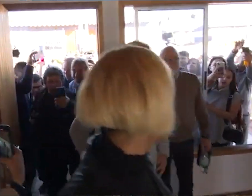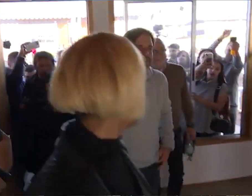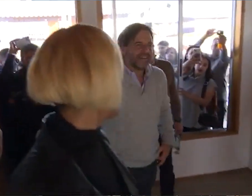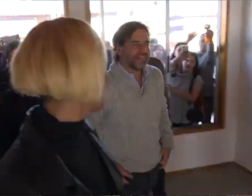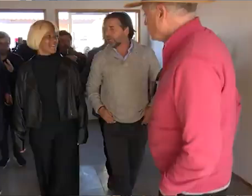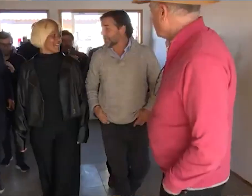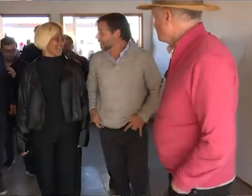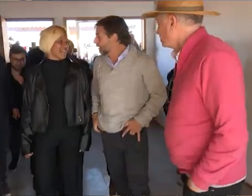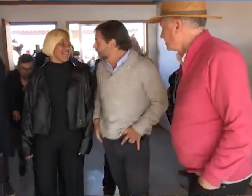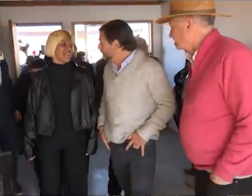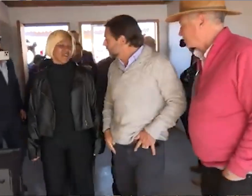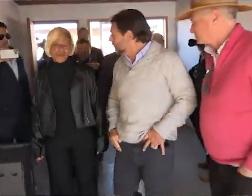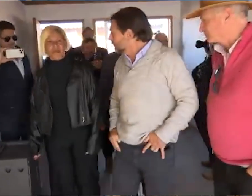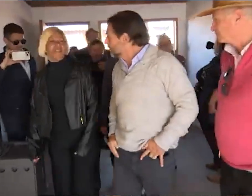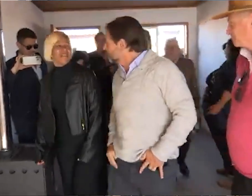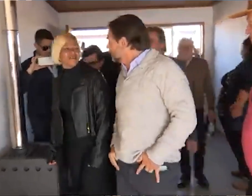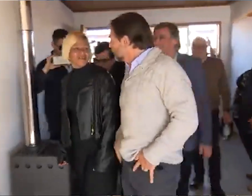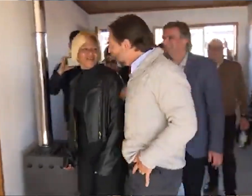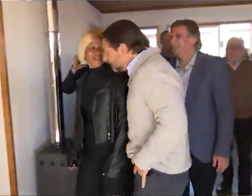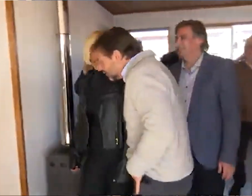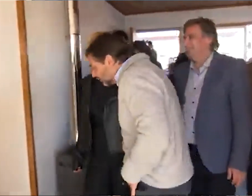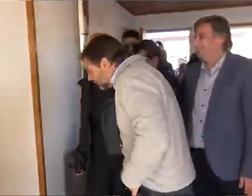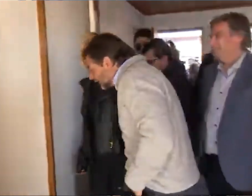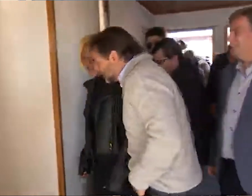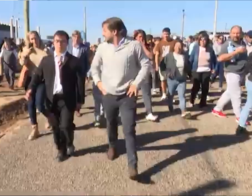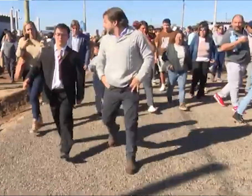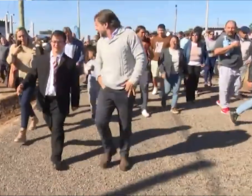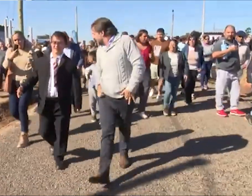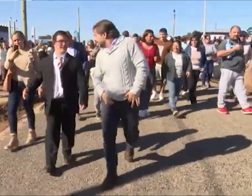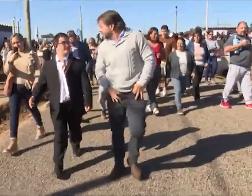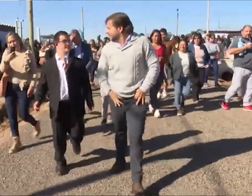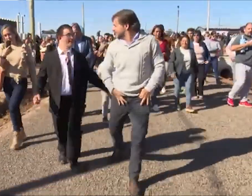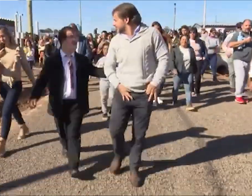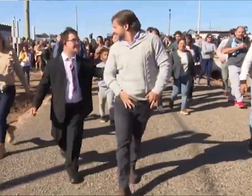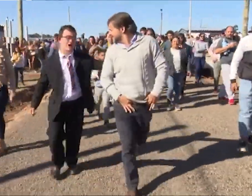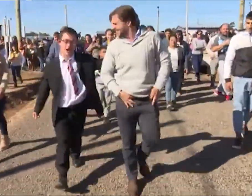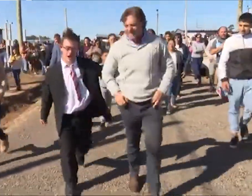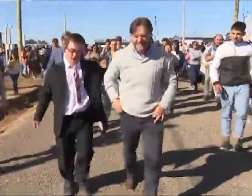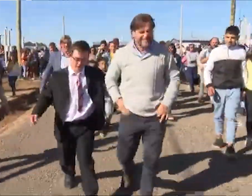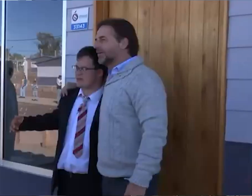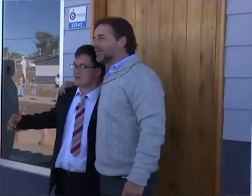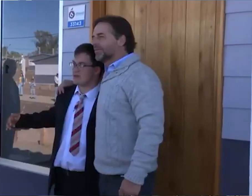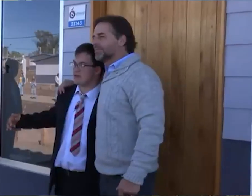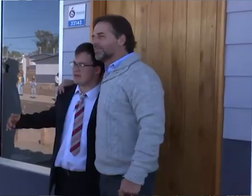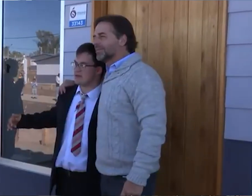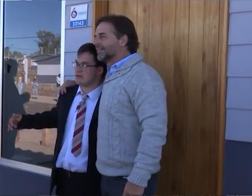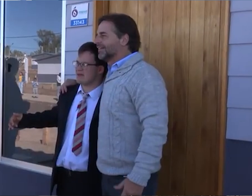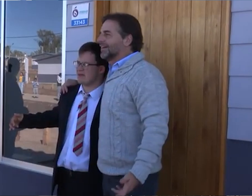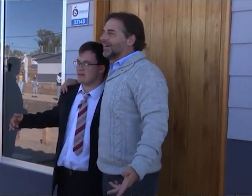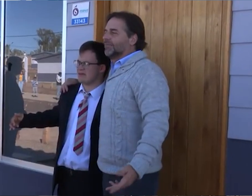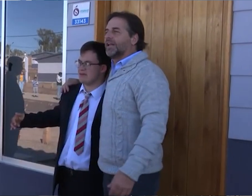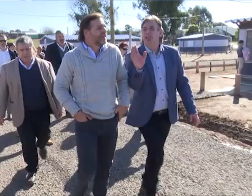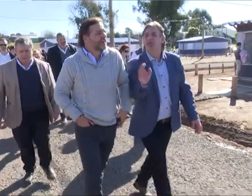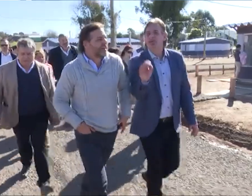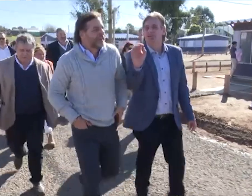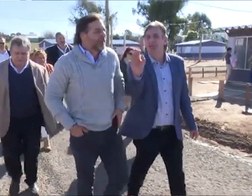Y tengo que rendir cuentas. Y ahora cuando venía para acá, para Tacuarembó, les voy a recomendar, lo que tengan